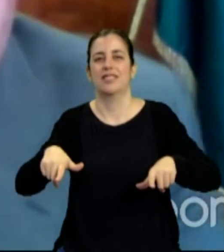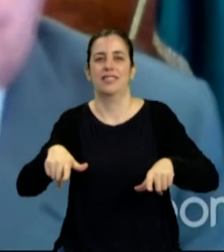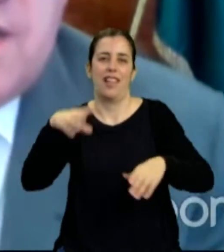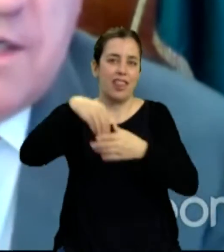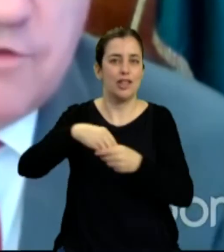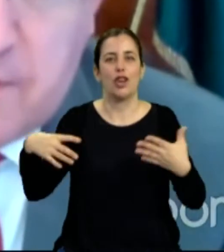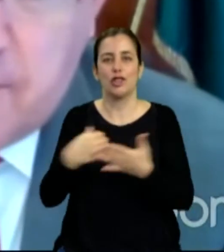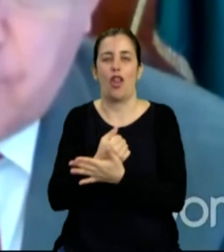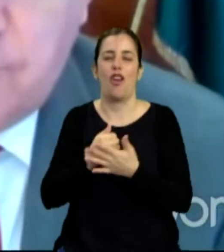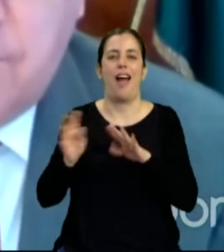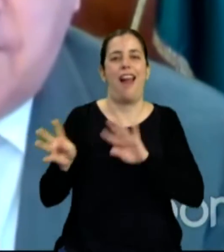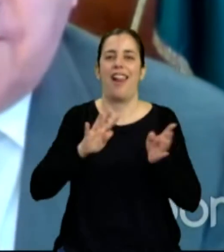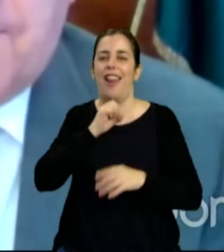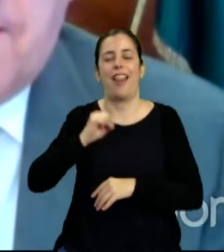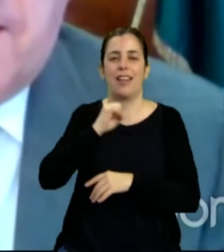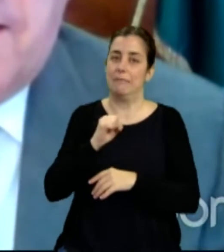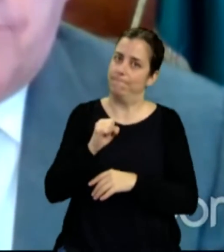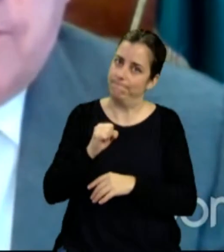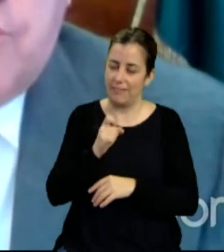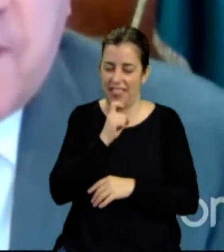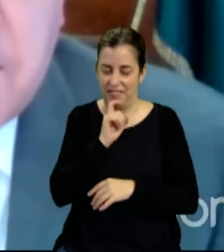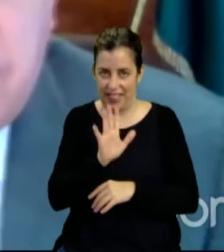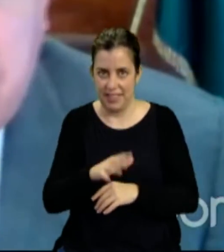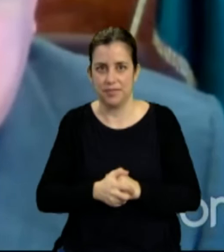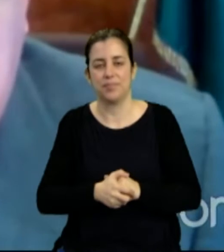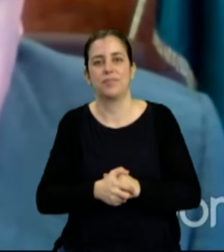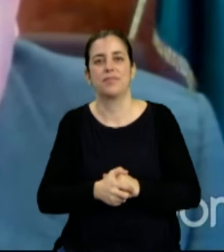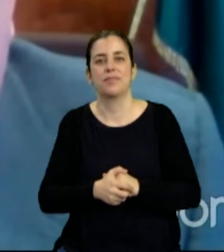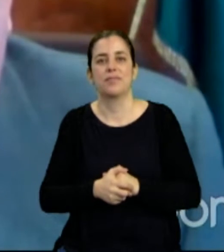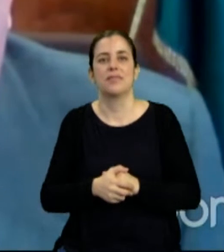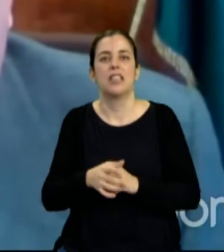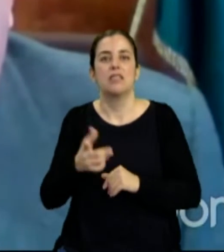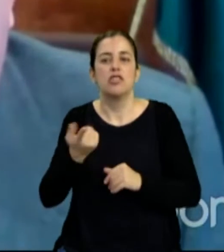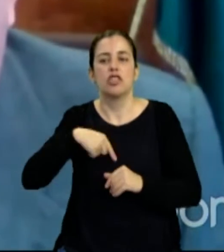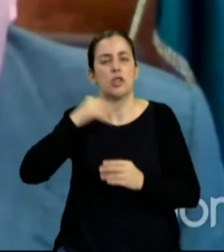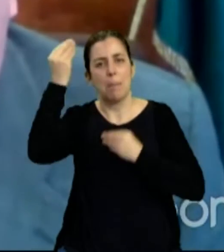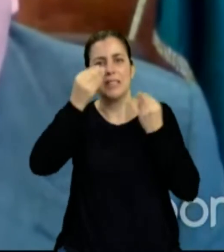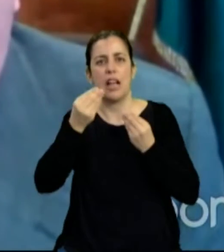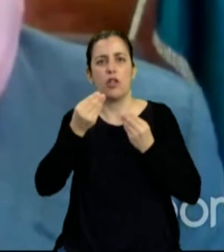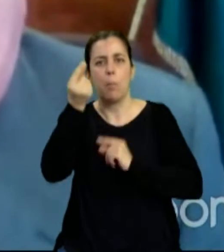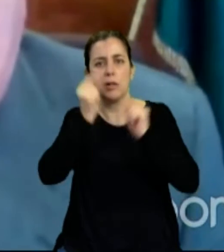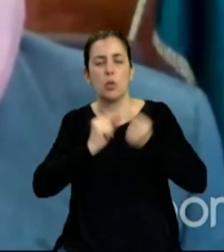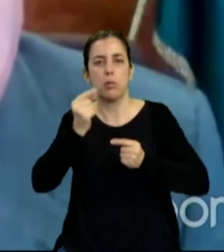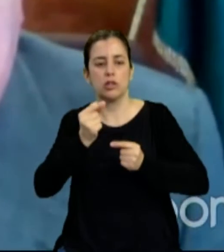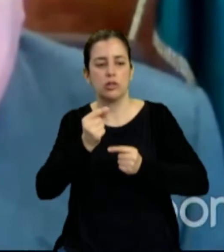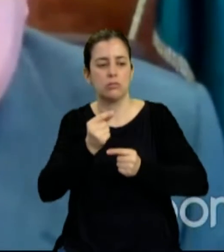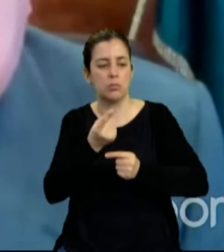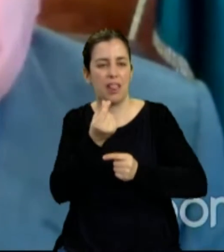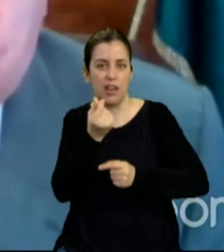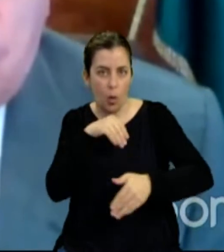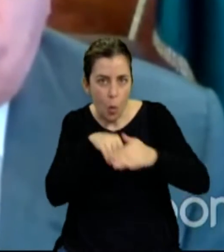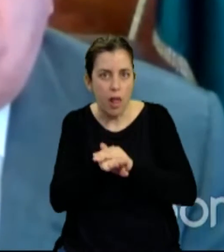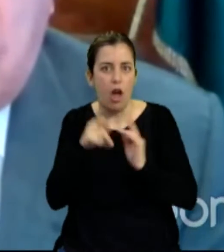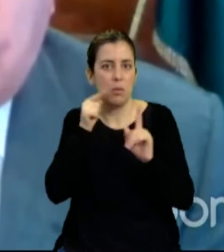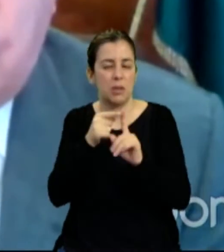la gran pregunta que nos hacíamos era, ¿ponemos para San Fermín dinero o no? Y yo dije, sí, claro. No vamos a